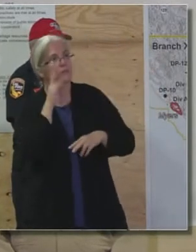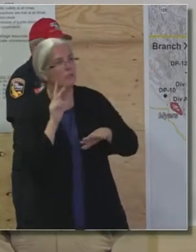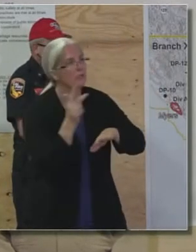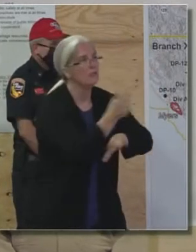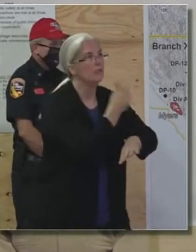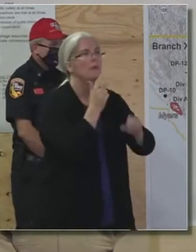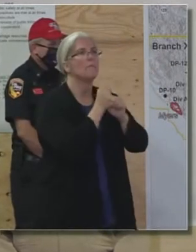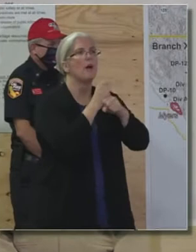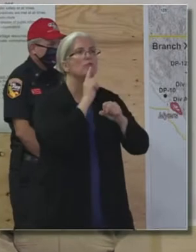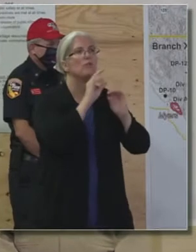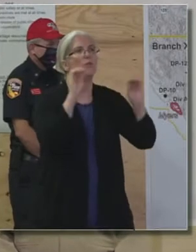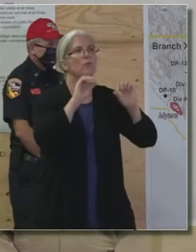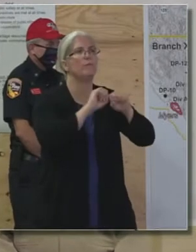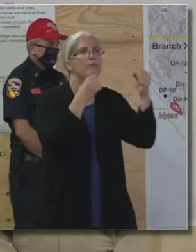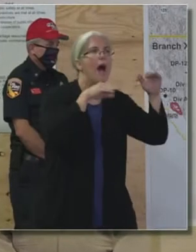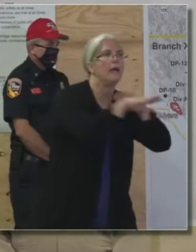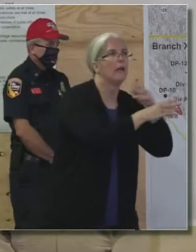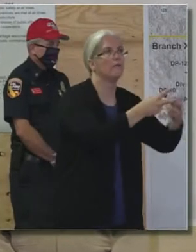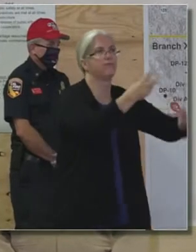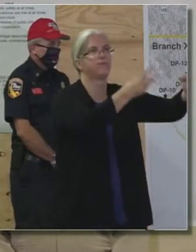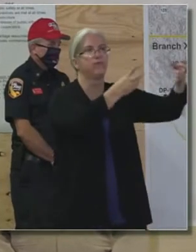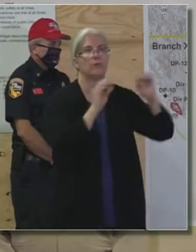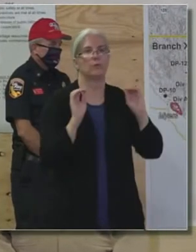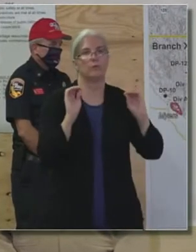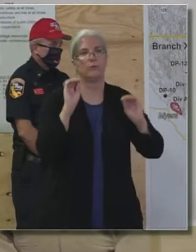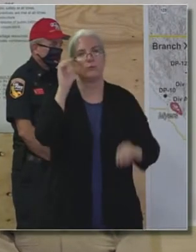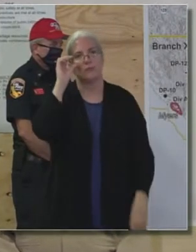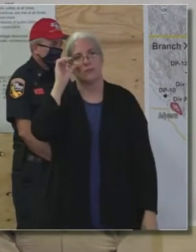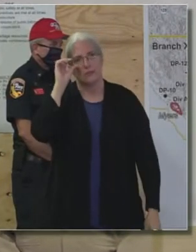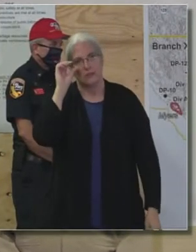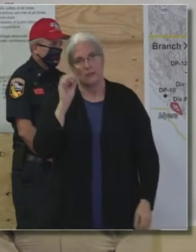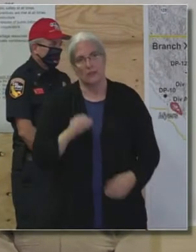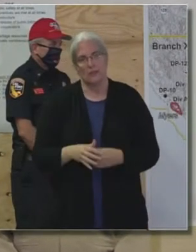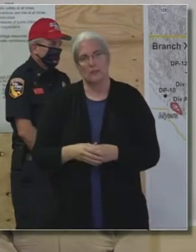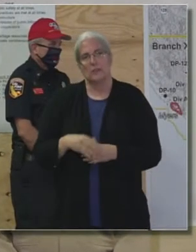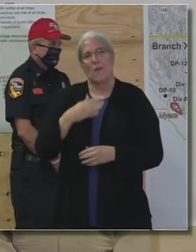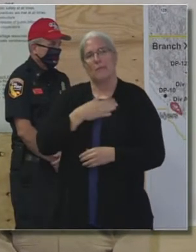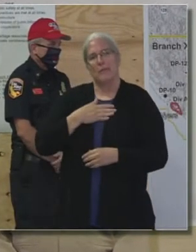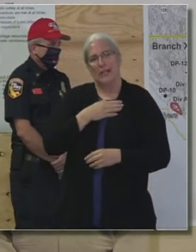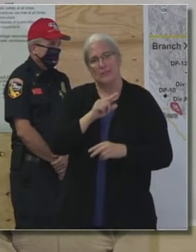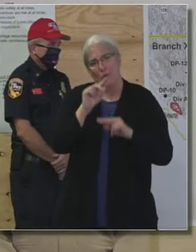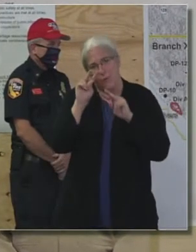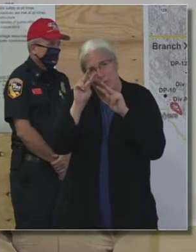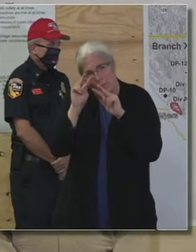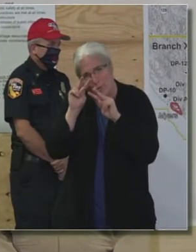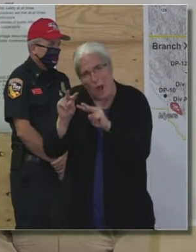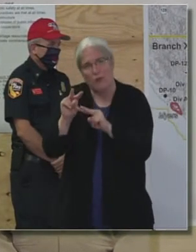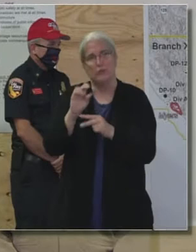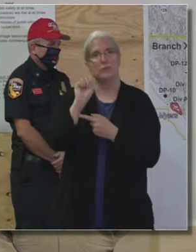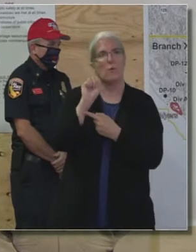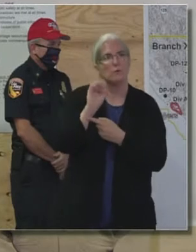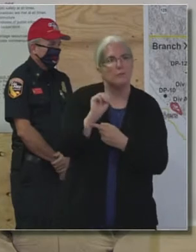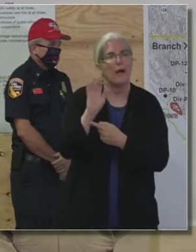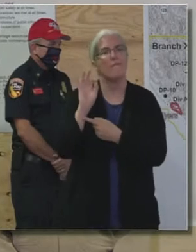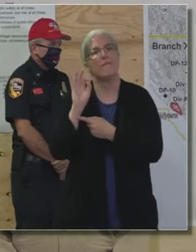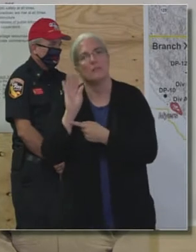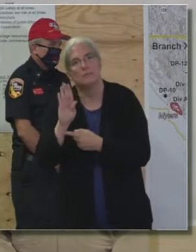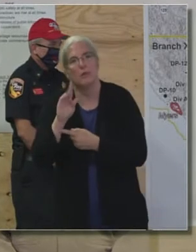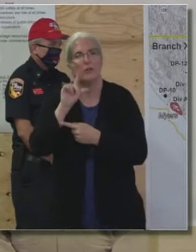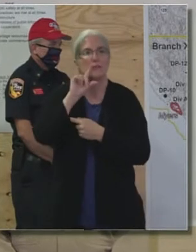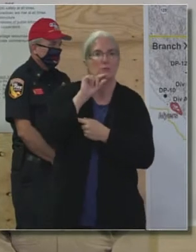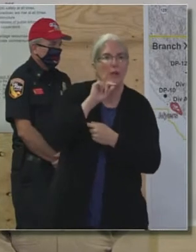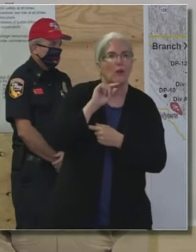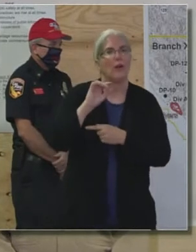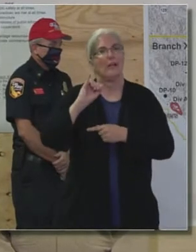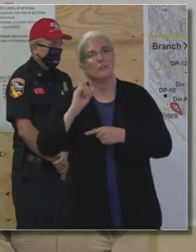las áreas les pedimos que sigan siguiendo las órdenes busquen los informes en